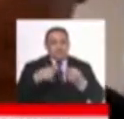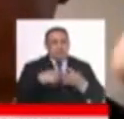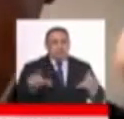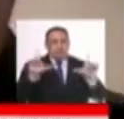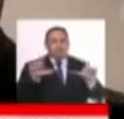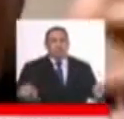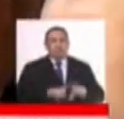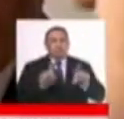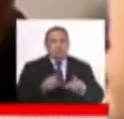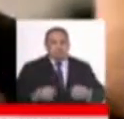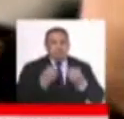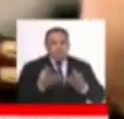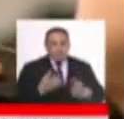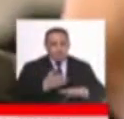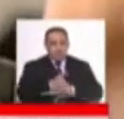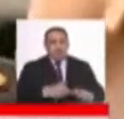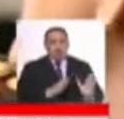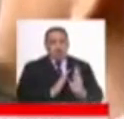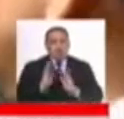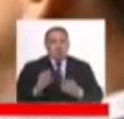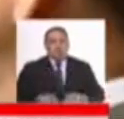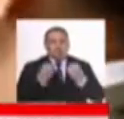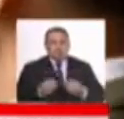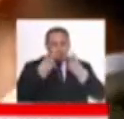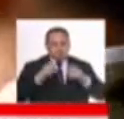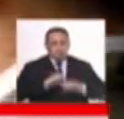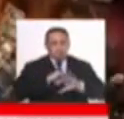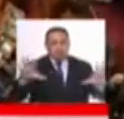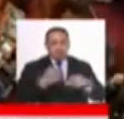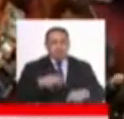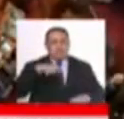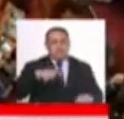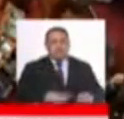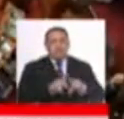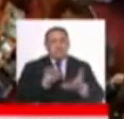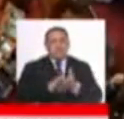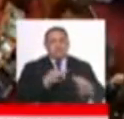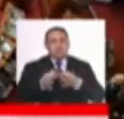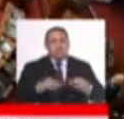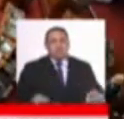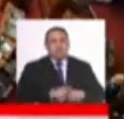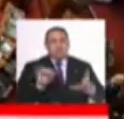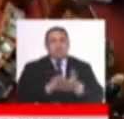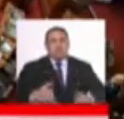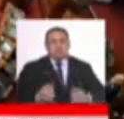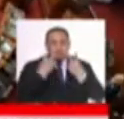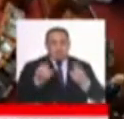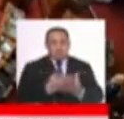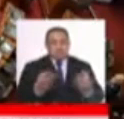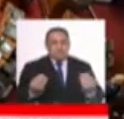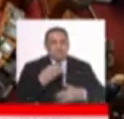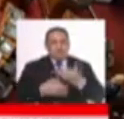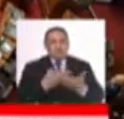y creo que Dina se juega su legitimidad. Y creo que eso va a depender de lo que anuncie.